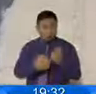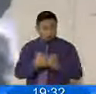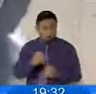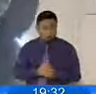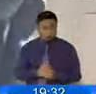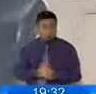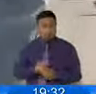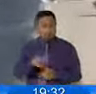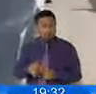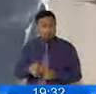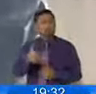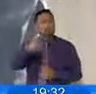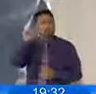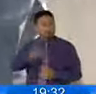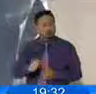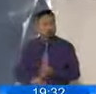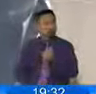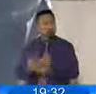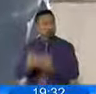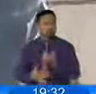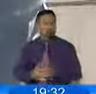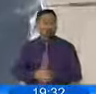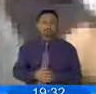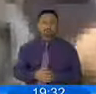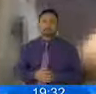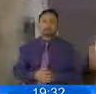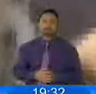novedad, la suerte podría ser diferente para el